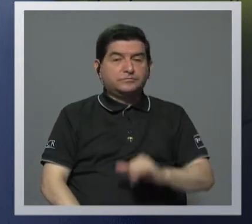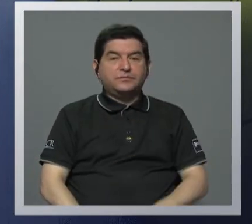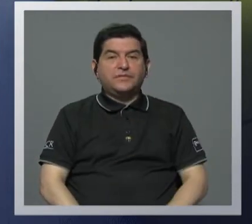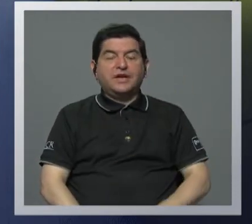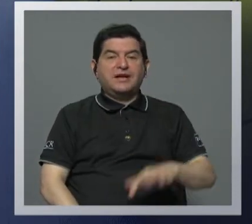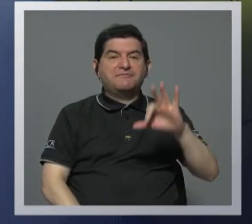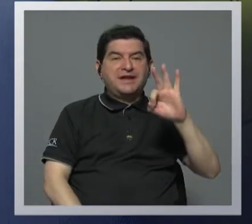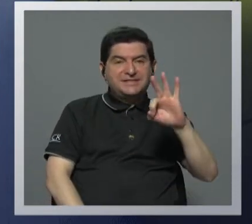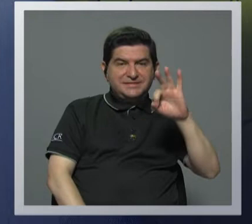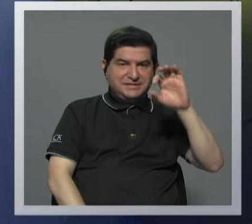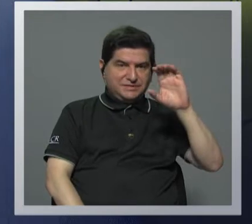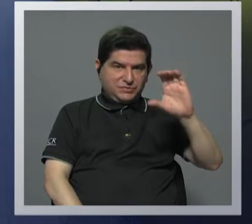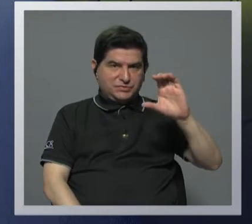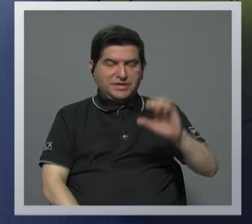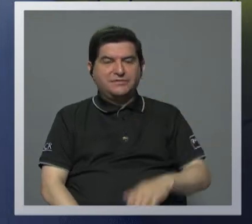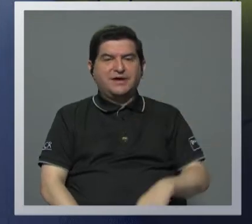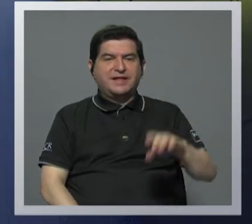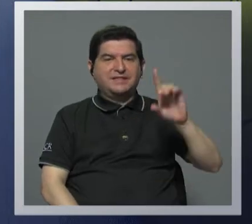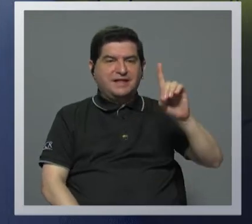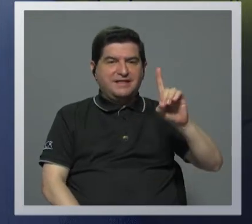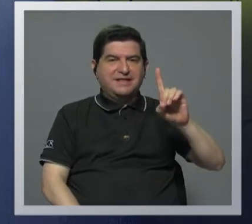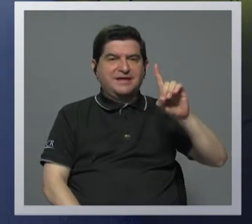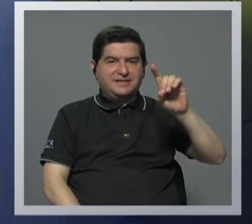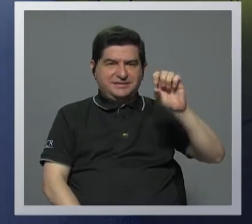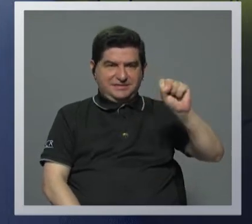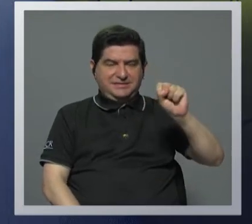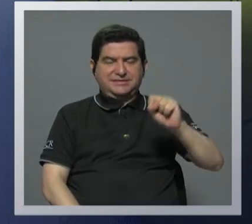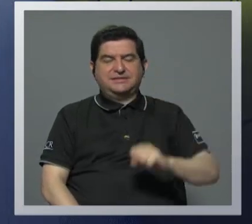Francisco Cervantes de Salazar